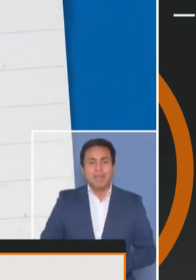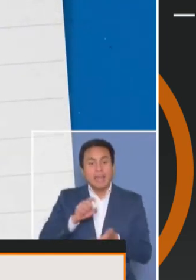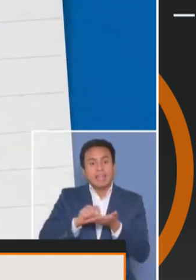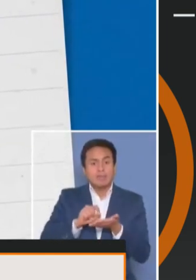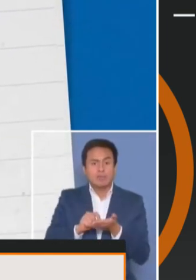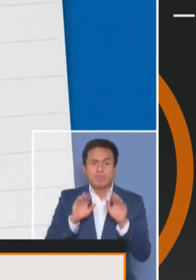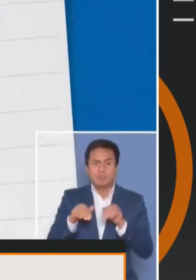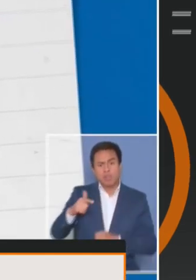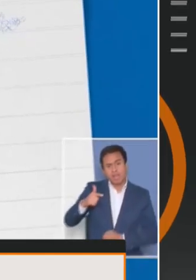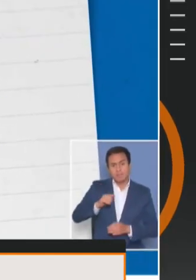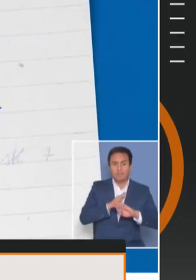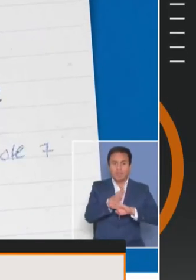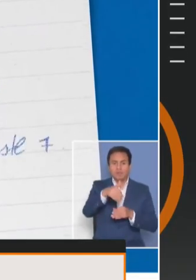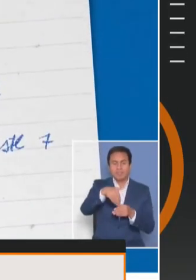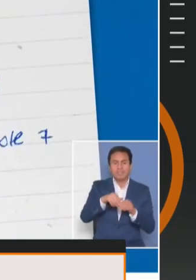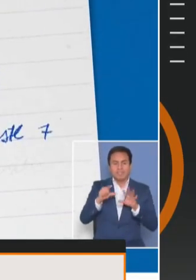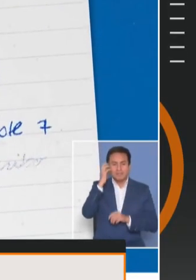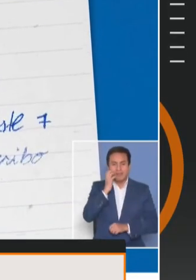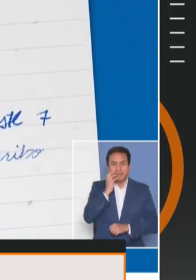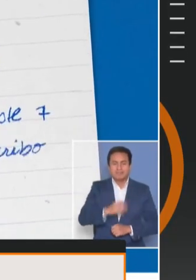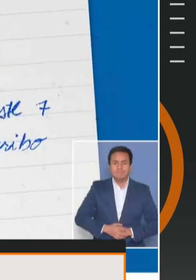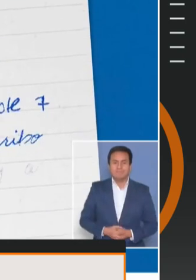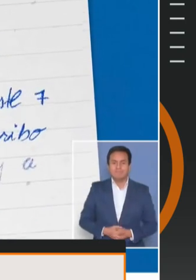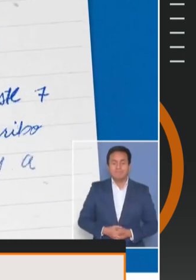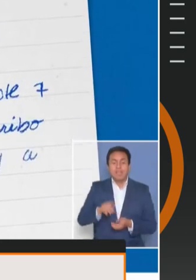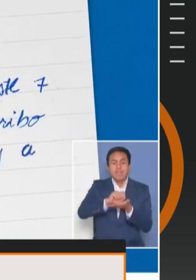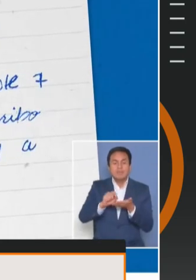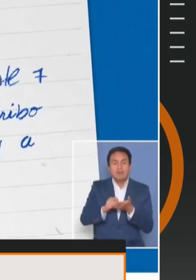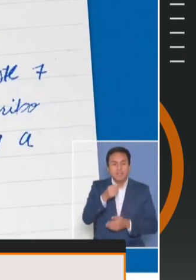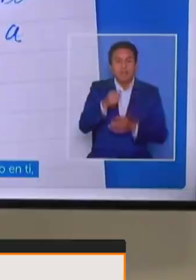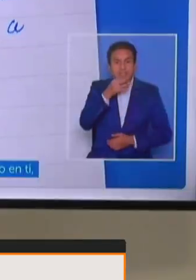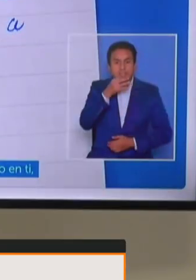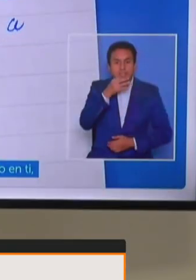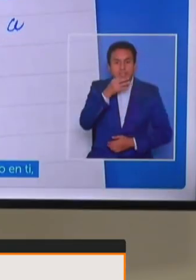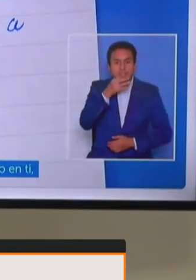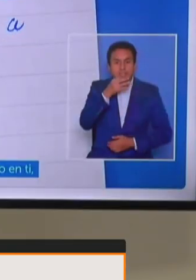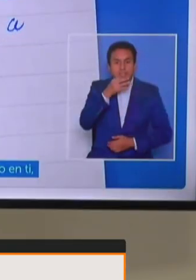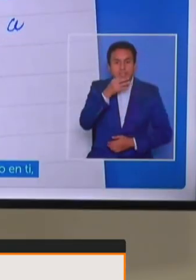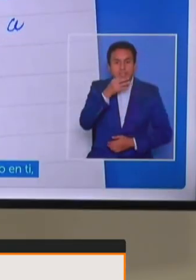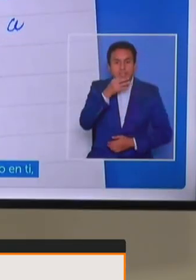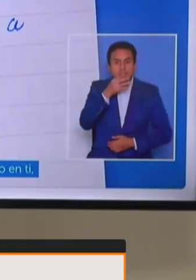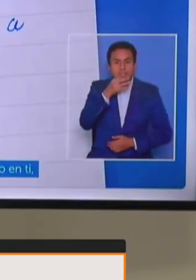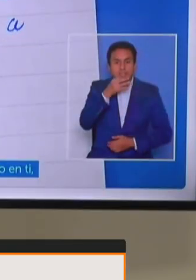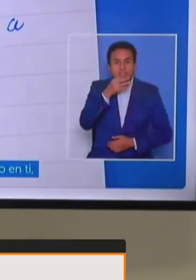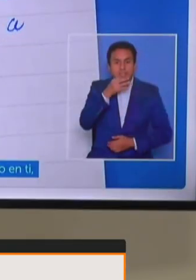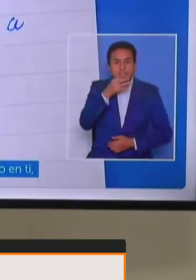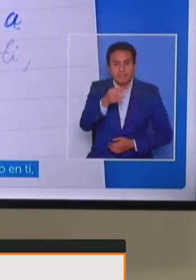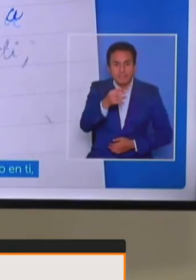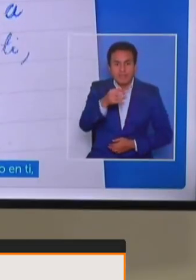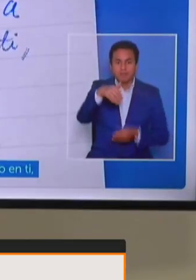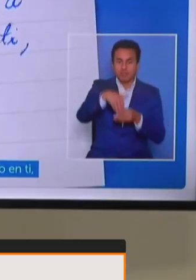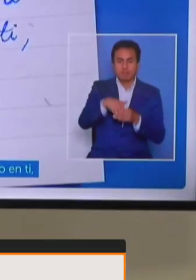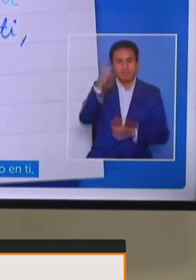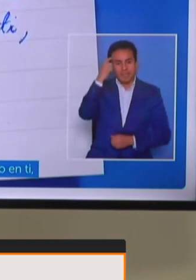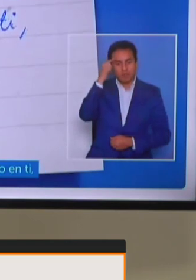se reforma una constitución son convencionales constituyentes para diferenciarla del